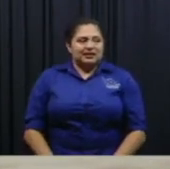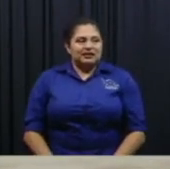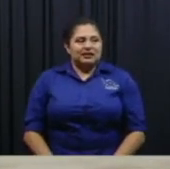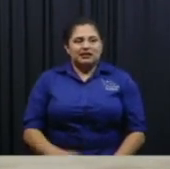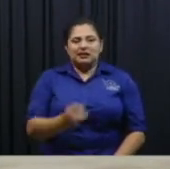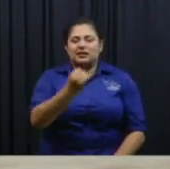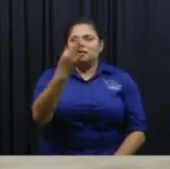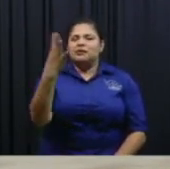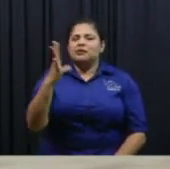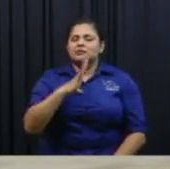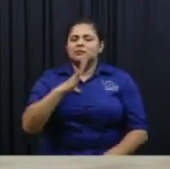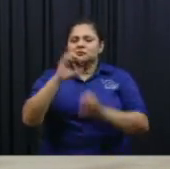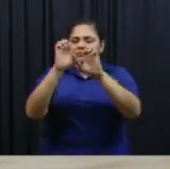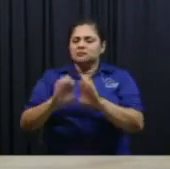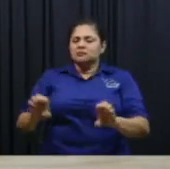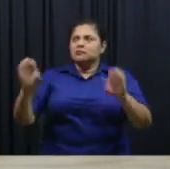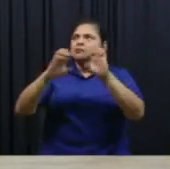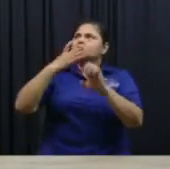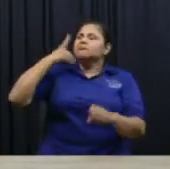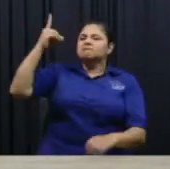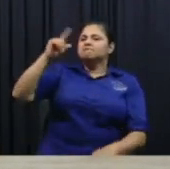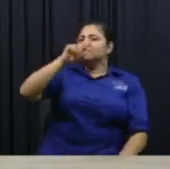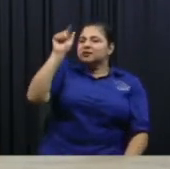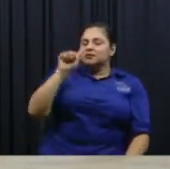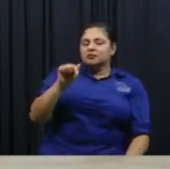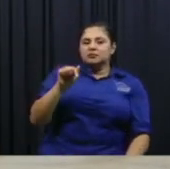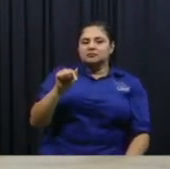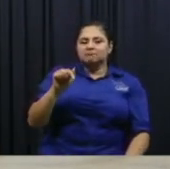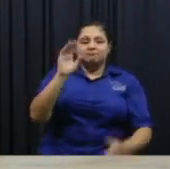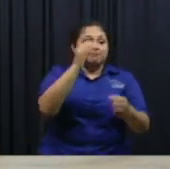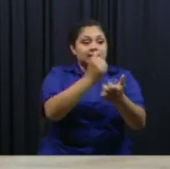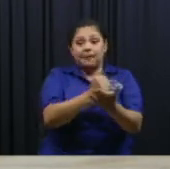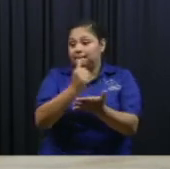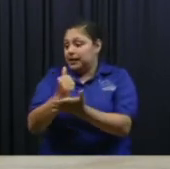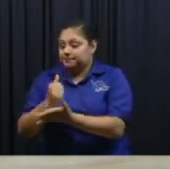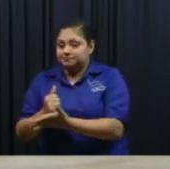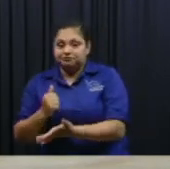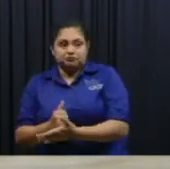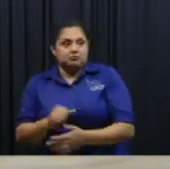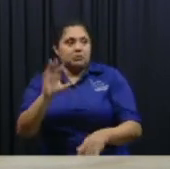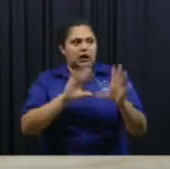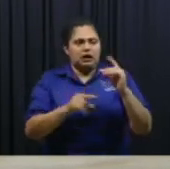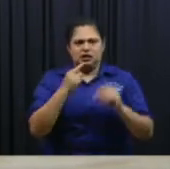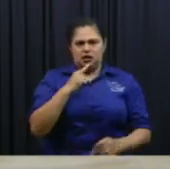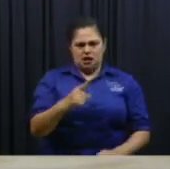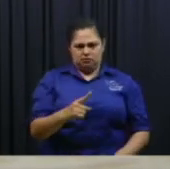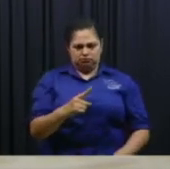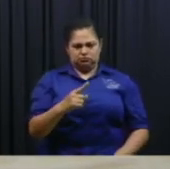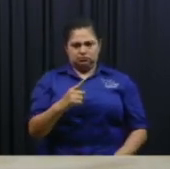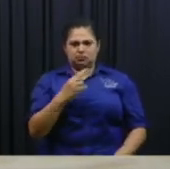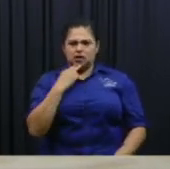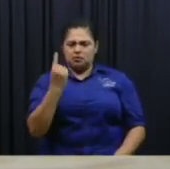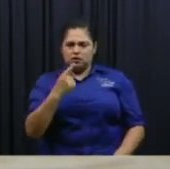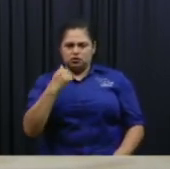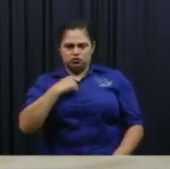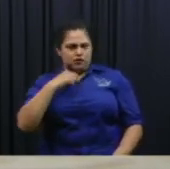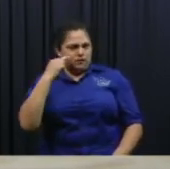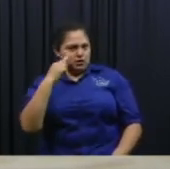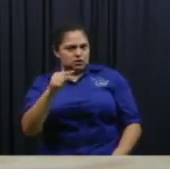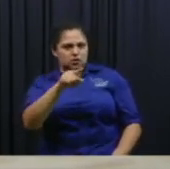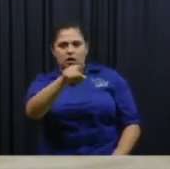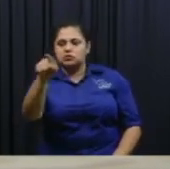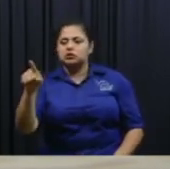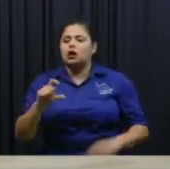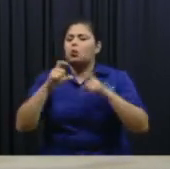Cuántos tienen por escudo a Dios Yo también y alguien dirá hermano pero yo he visto que a usted lo cuidan